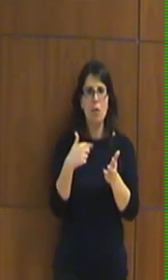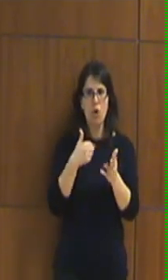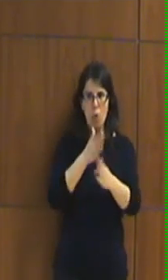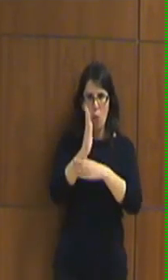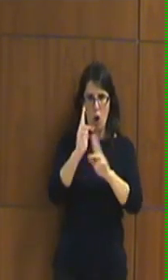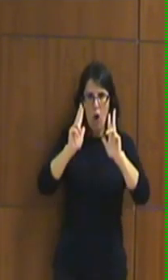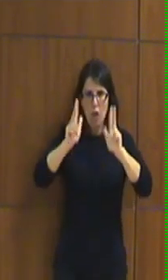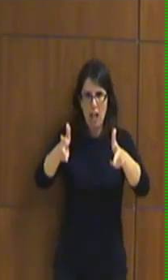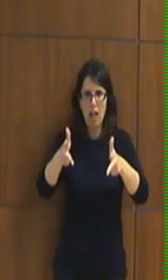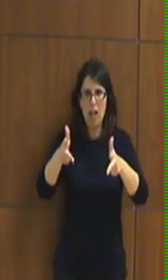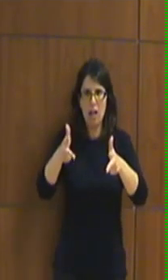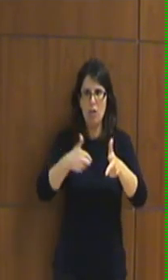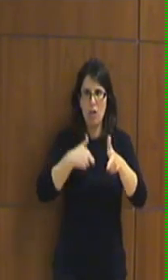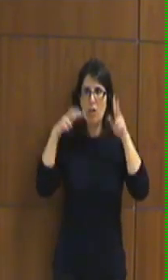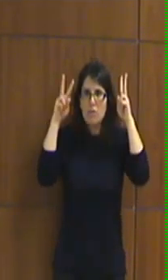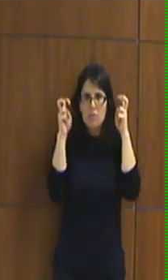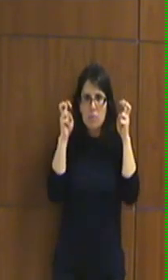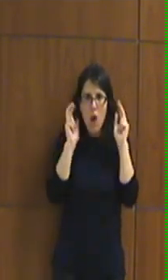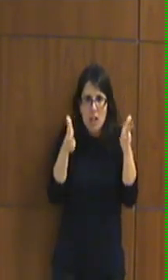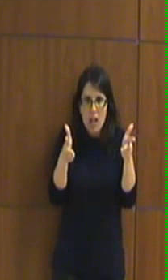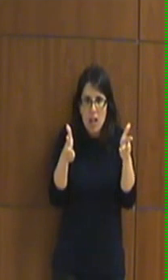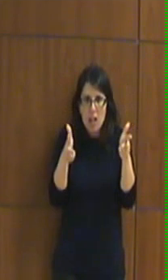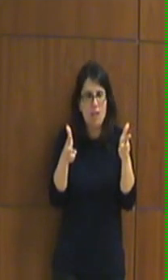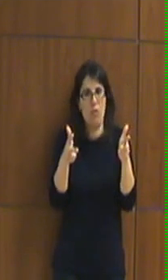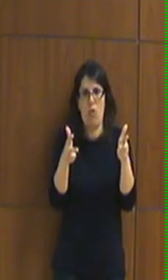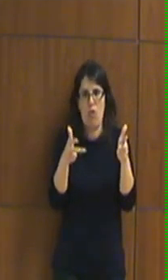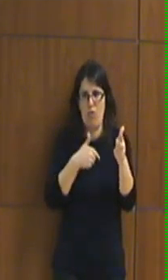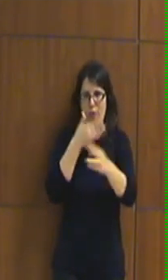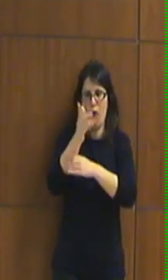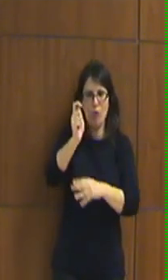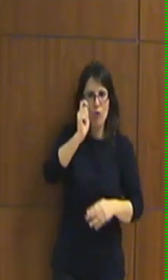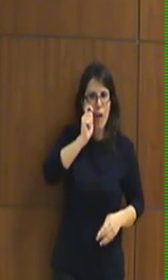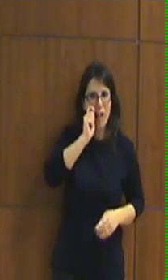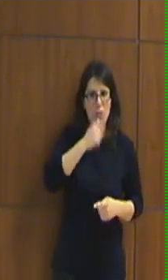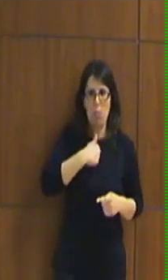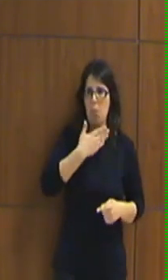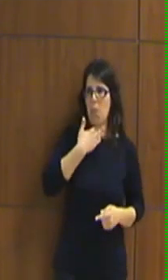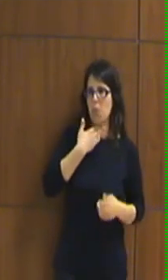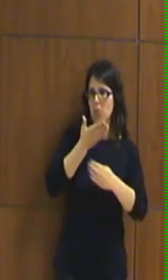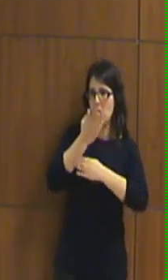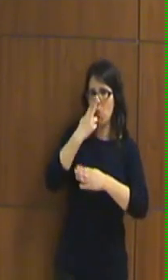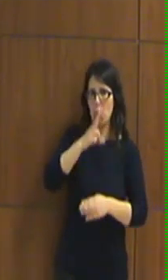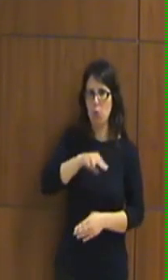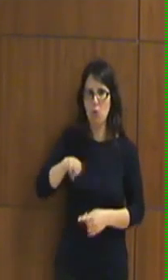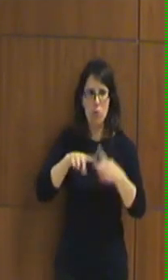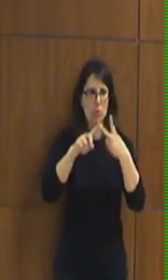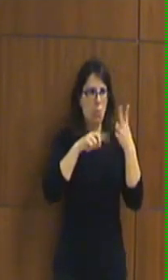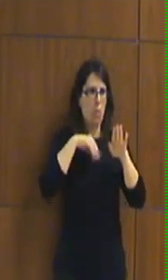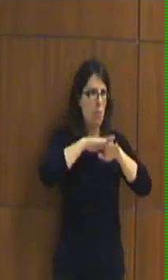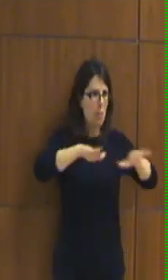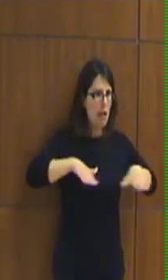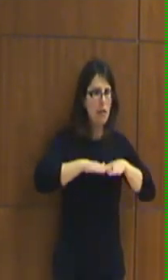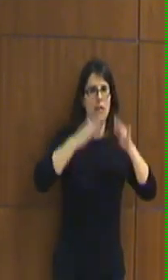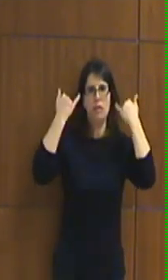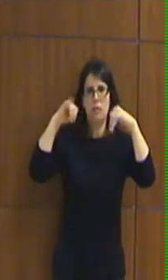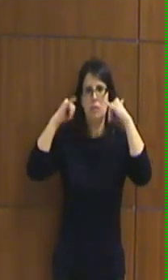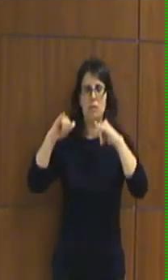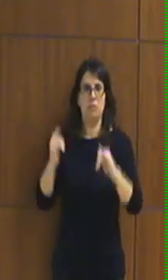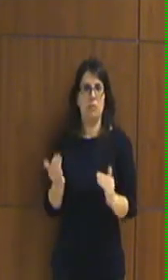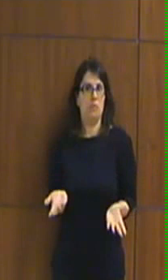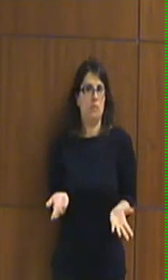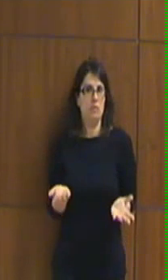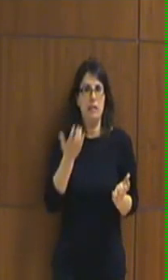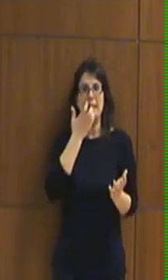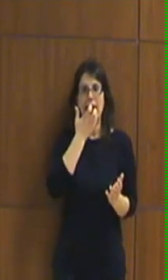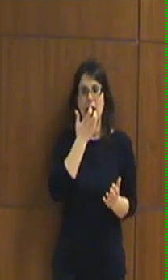un espacio, es hacer lo mismo que los demás, pues visitar los museos, visitar las playas, pasear, etcétera. Entonces, si